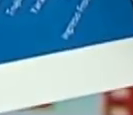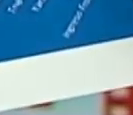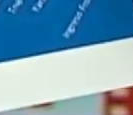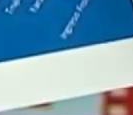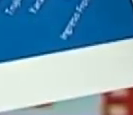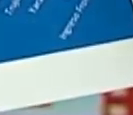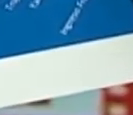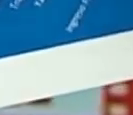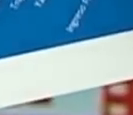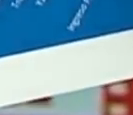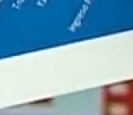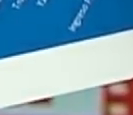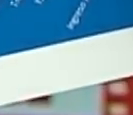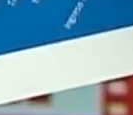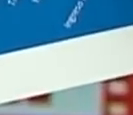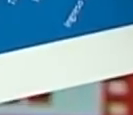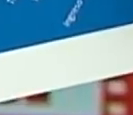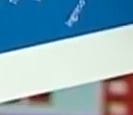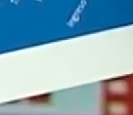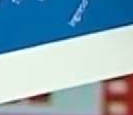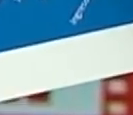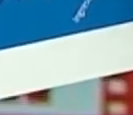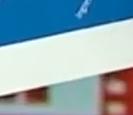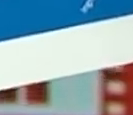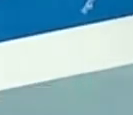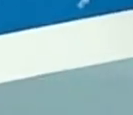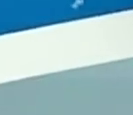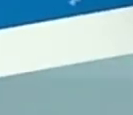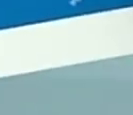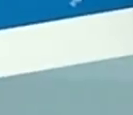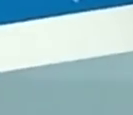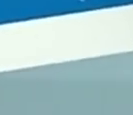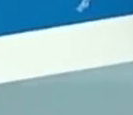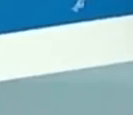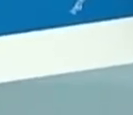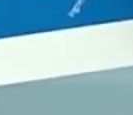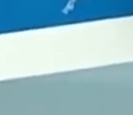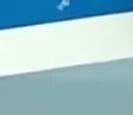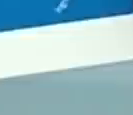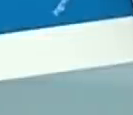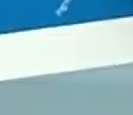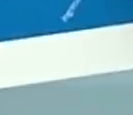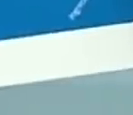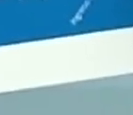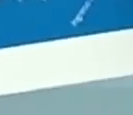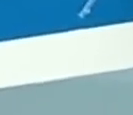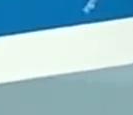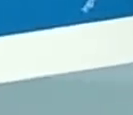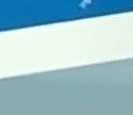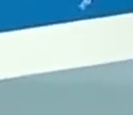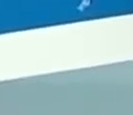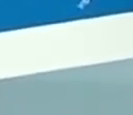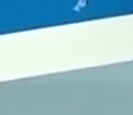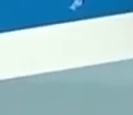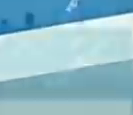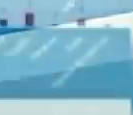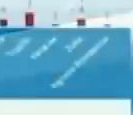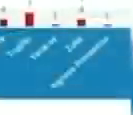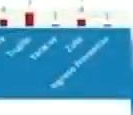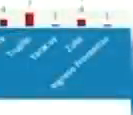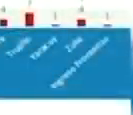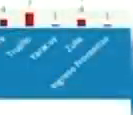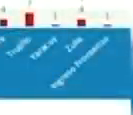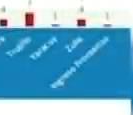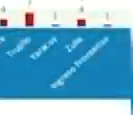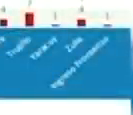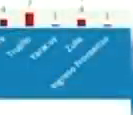31 personas en el distrito capital, y fíjense cómo sube a 30 personas, las personas contagiadas en el estado de